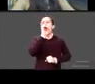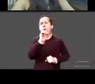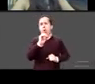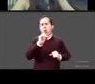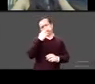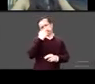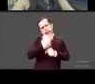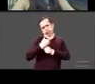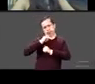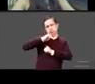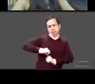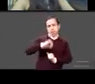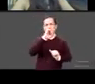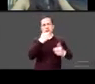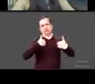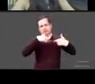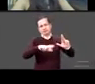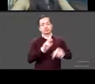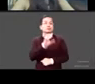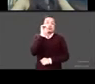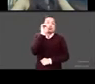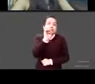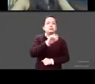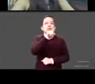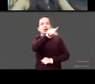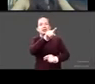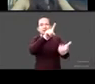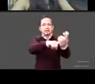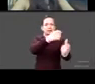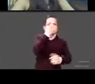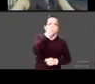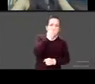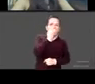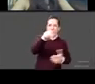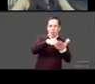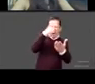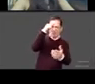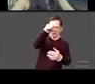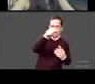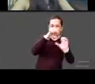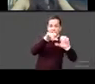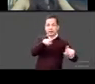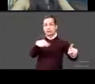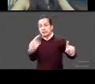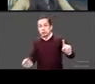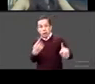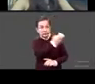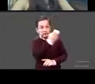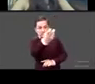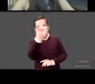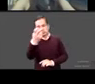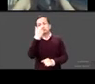cargo, como en las escuelas o las instituciones de cuidado. Cuando hablamos de violencia, también tenemos